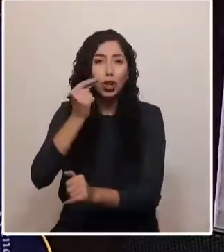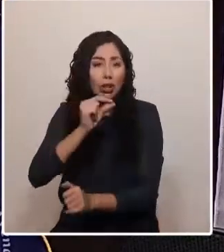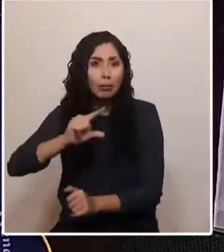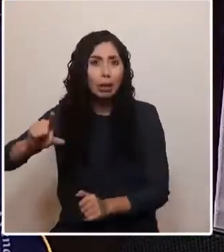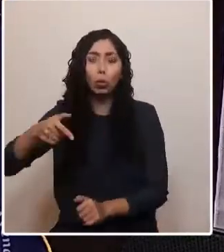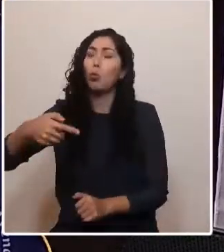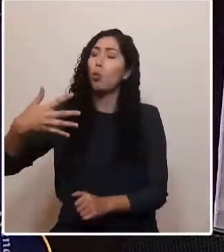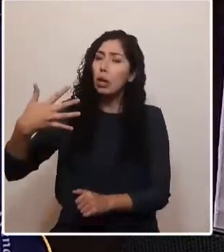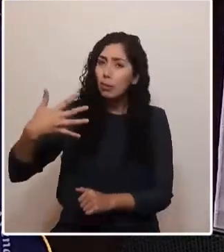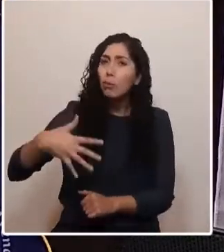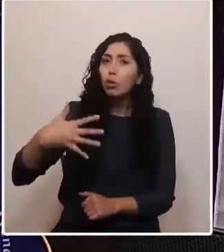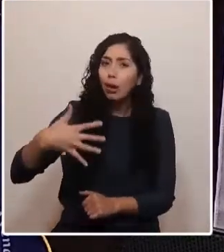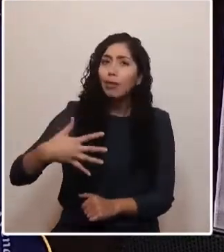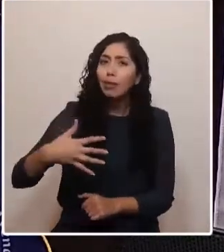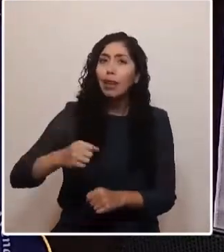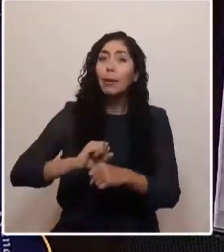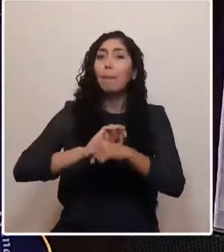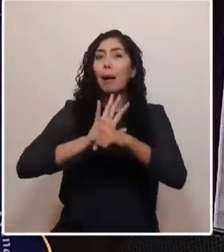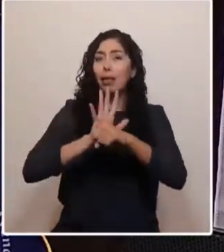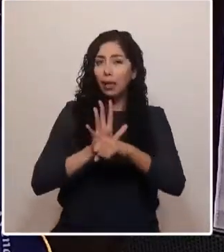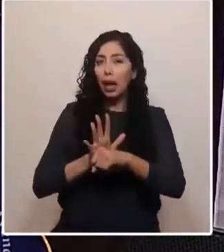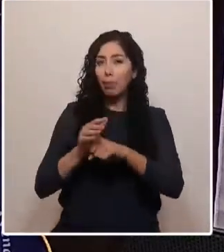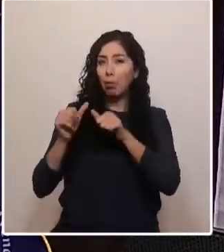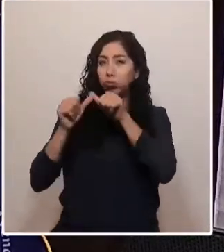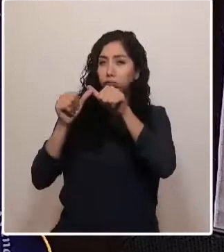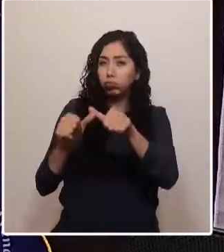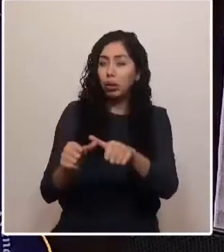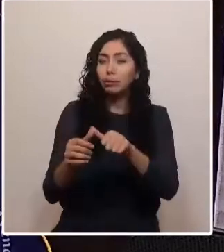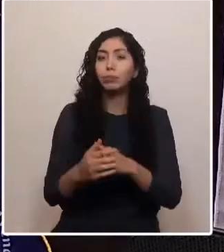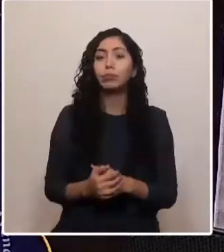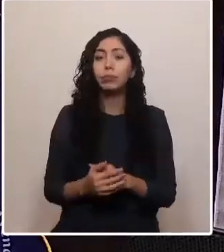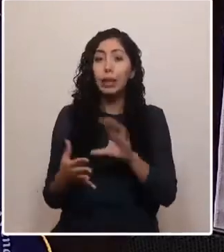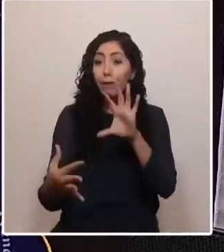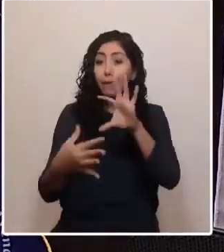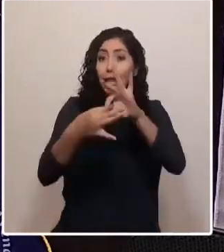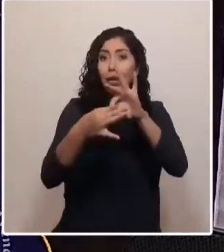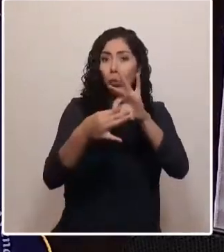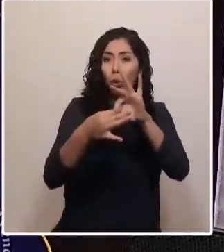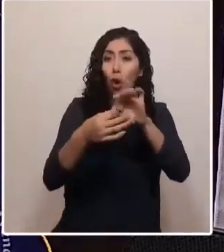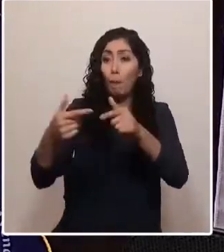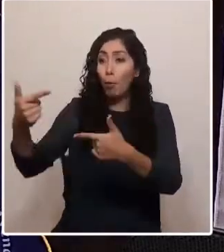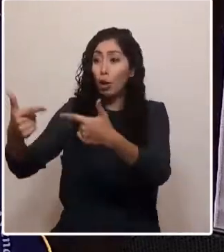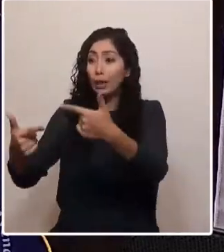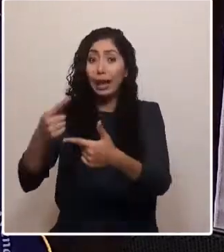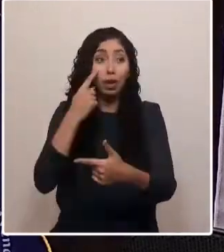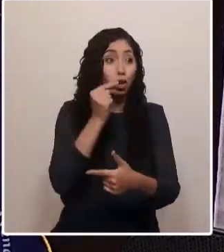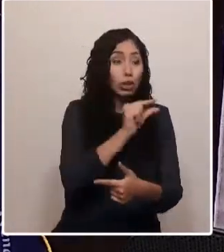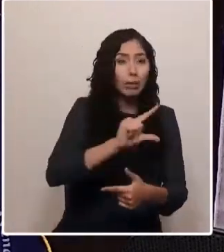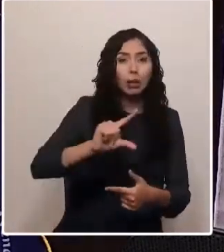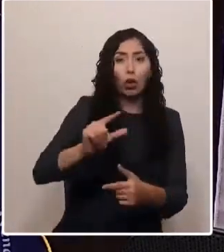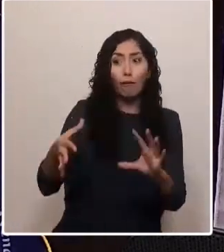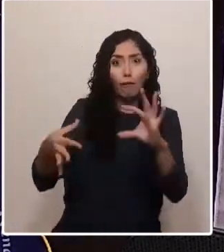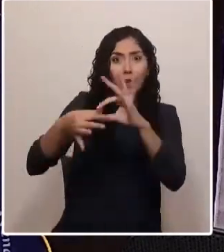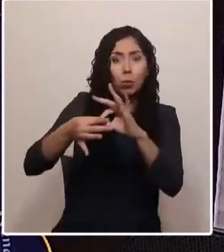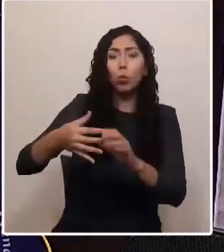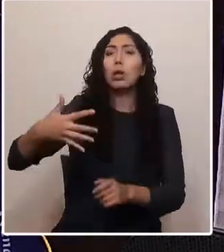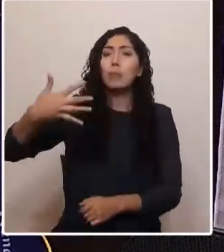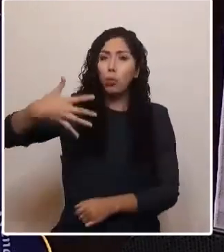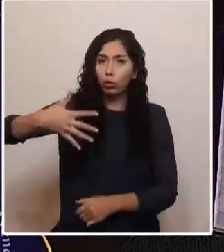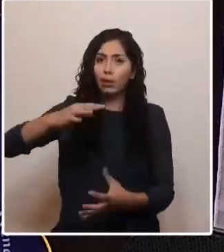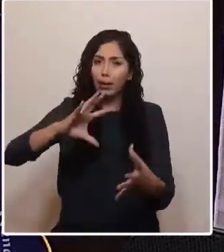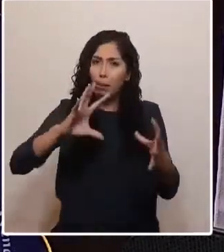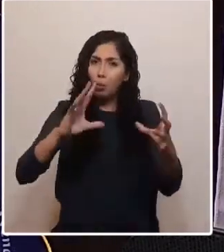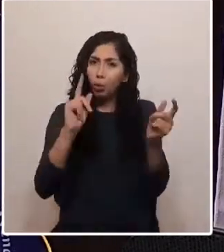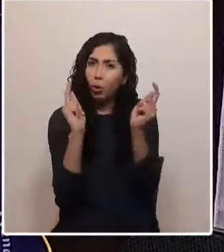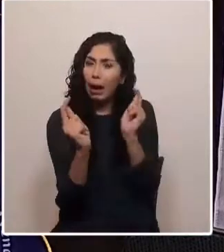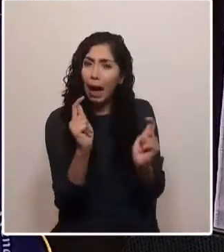importante durante la pandemia. El vínculo entre el conocimiento y la política es crucial para los desafíos de un país y mundo cambiante.